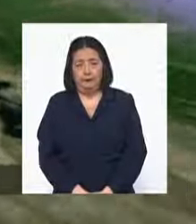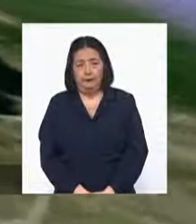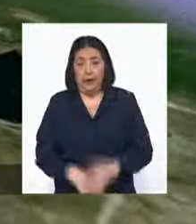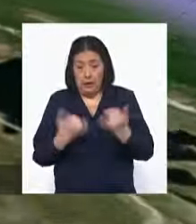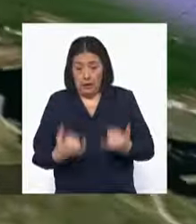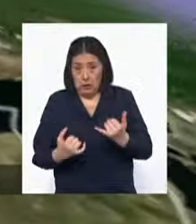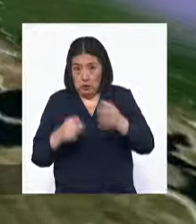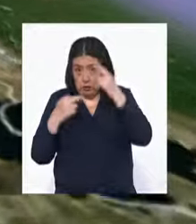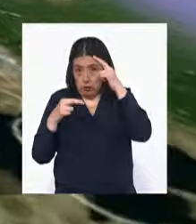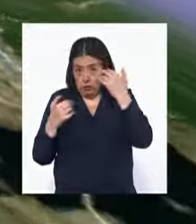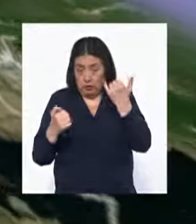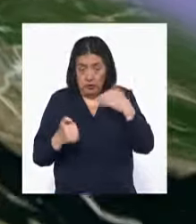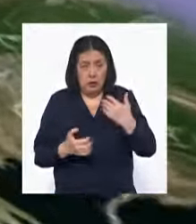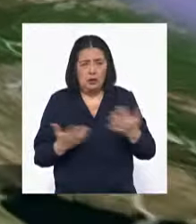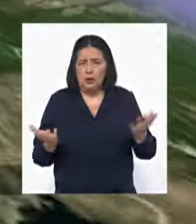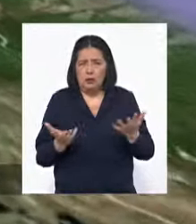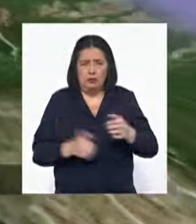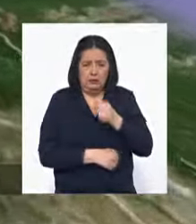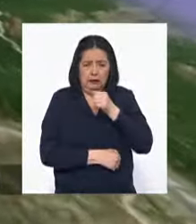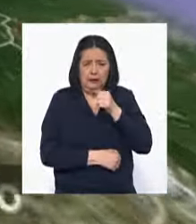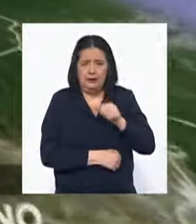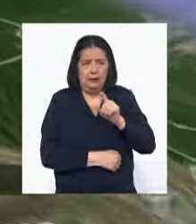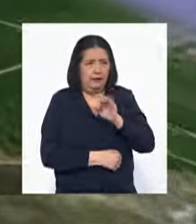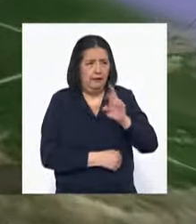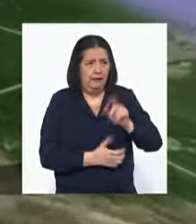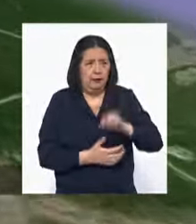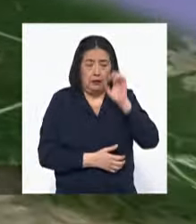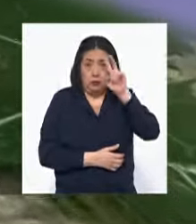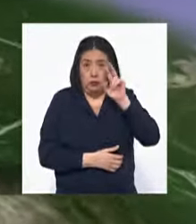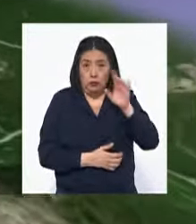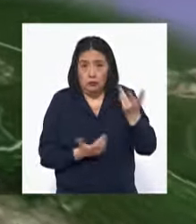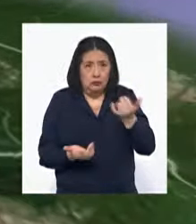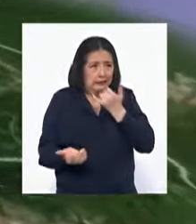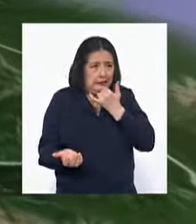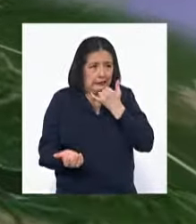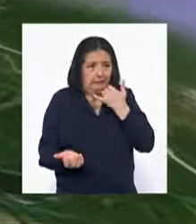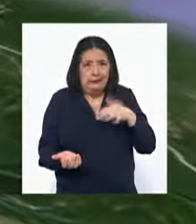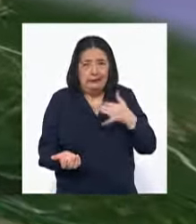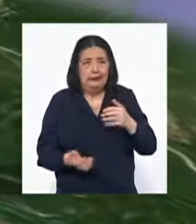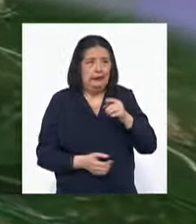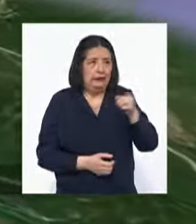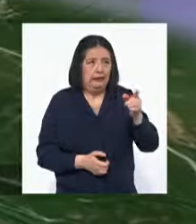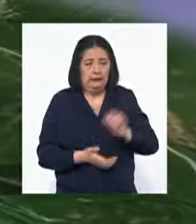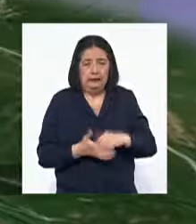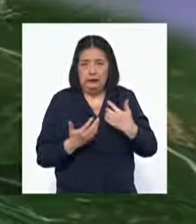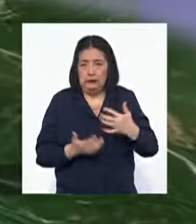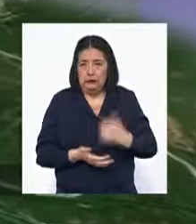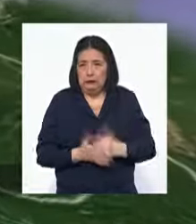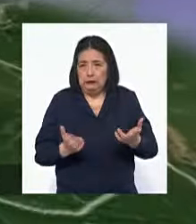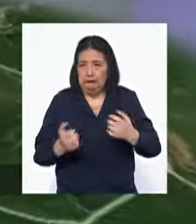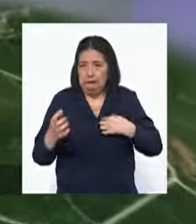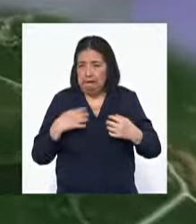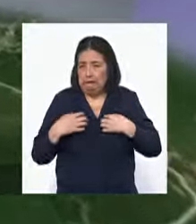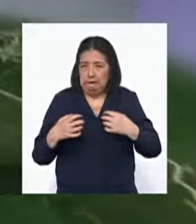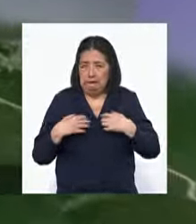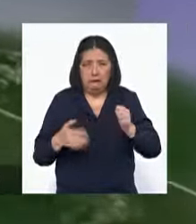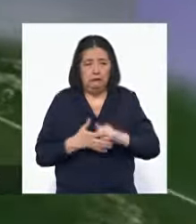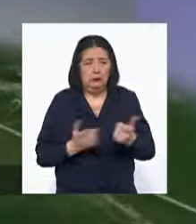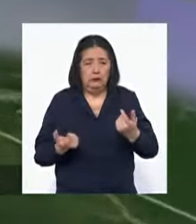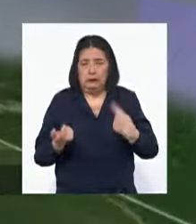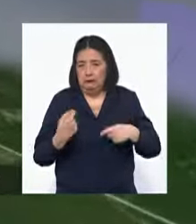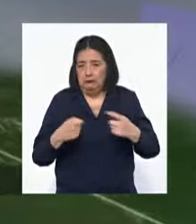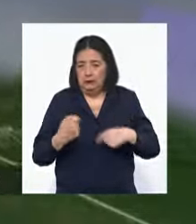Es noticia ahora y nos vamos con Gabriel Vela hasta el Cusco para ver cómo está la situación a propósito de este reclamo por la